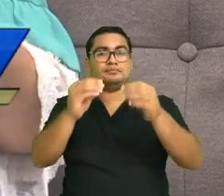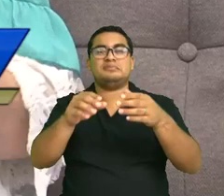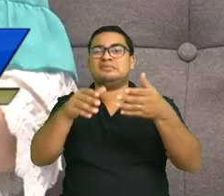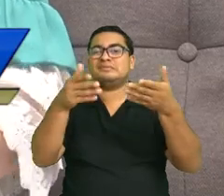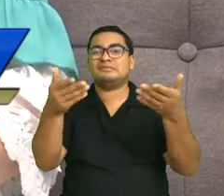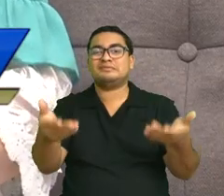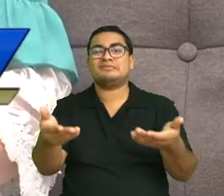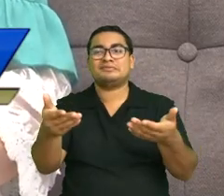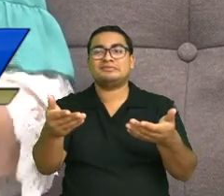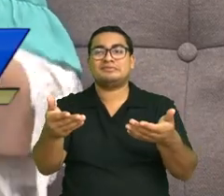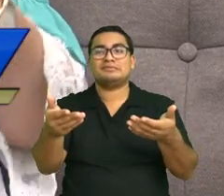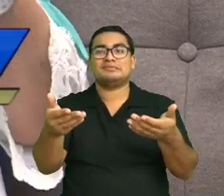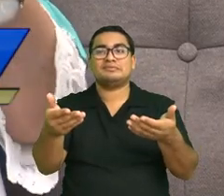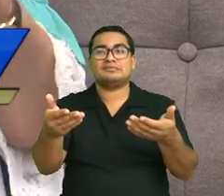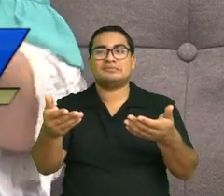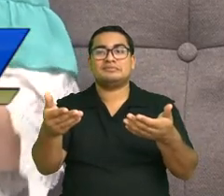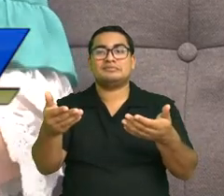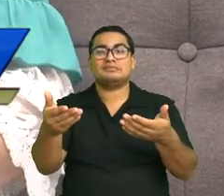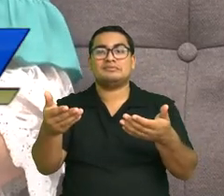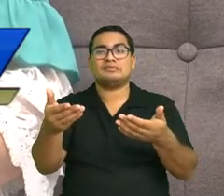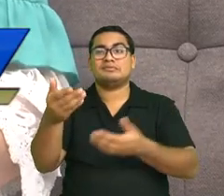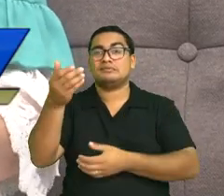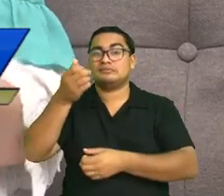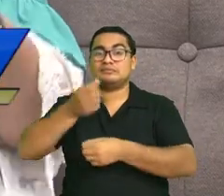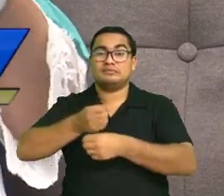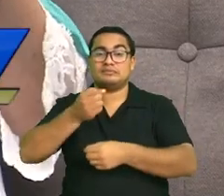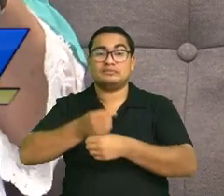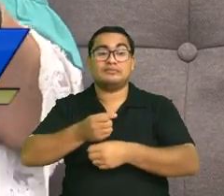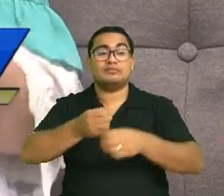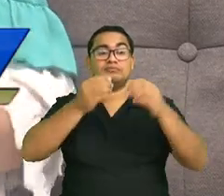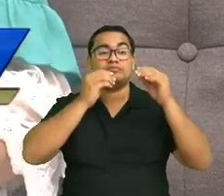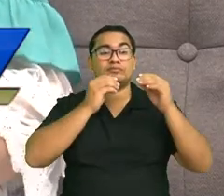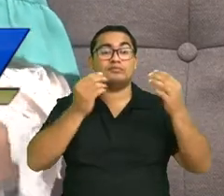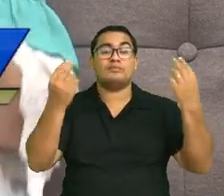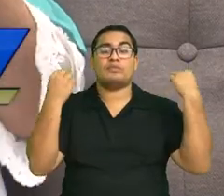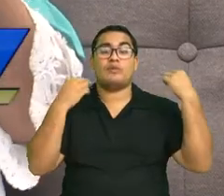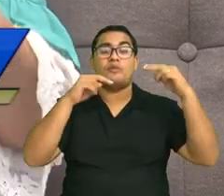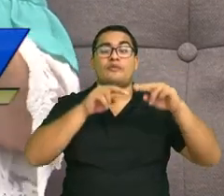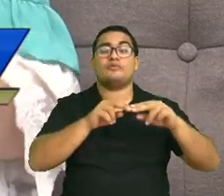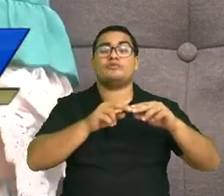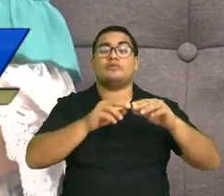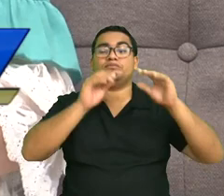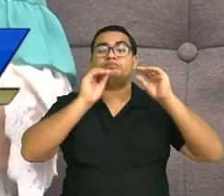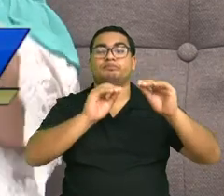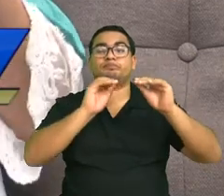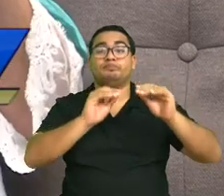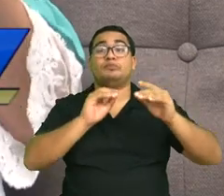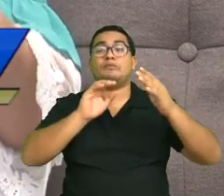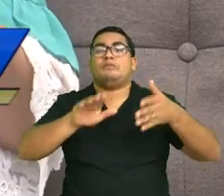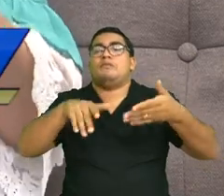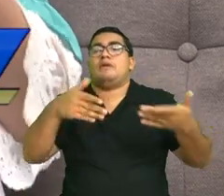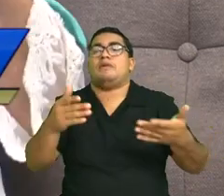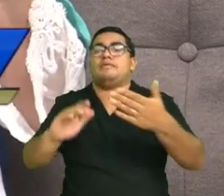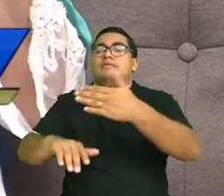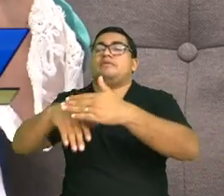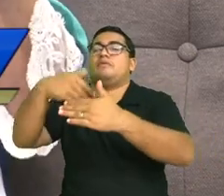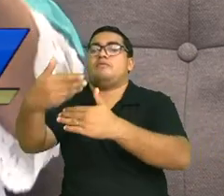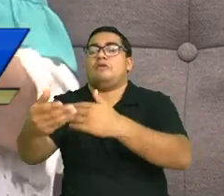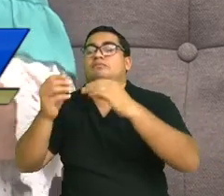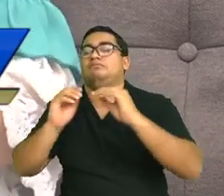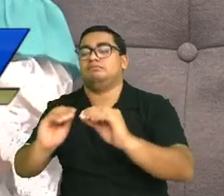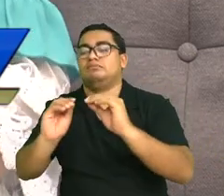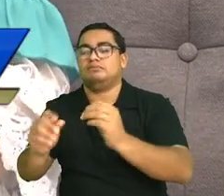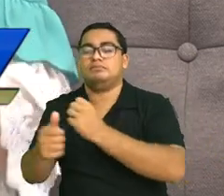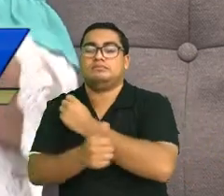desarrollar, ¿verdad?, capacidades también en los maestros para formar habilidades